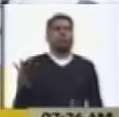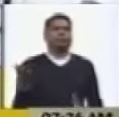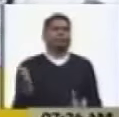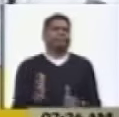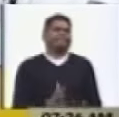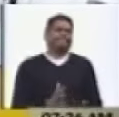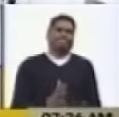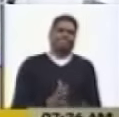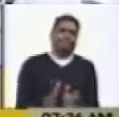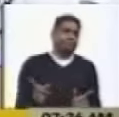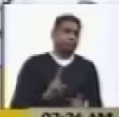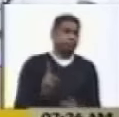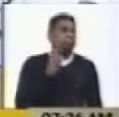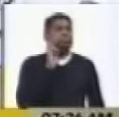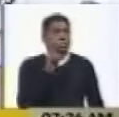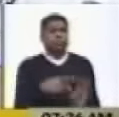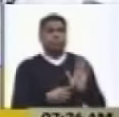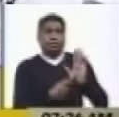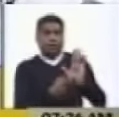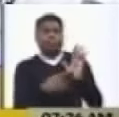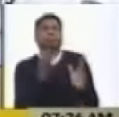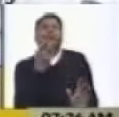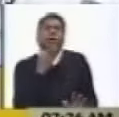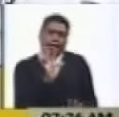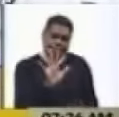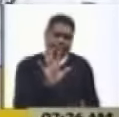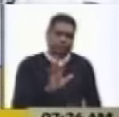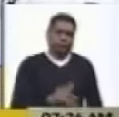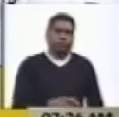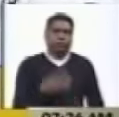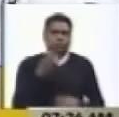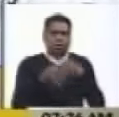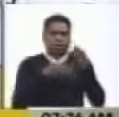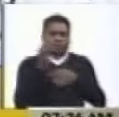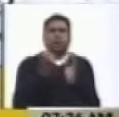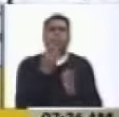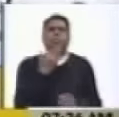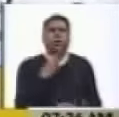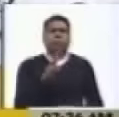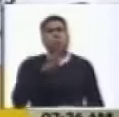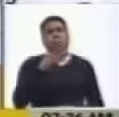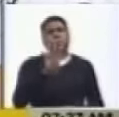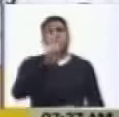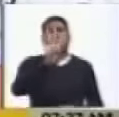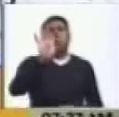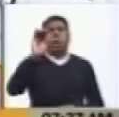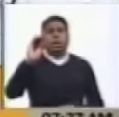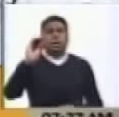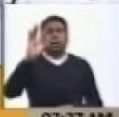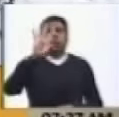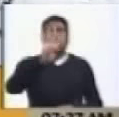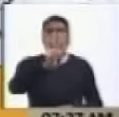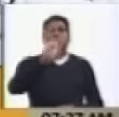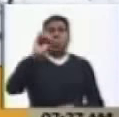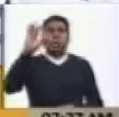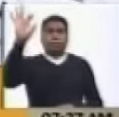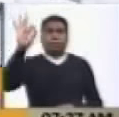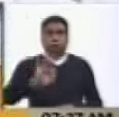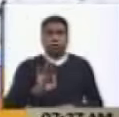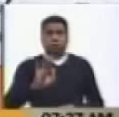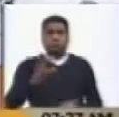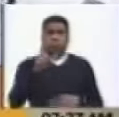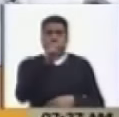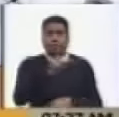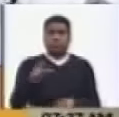¿no? Fíjense, por ejemplo, yo les hablé ahorita que el 40% es consumo residencial. De ese